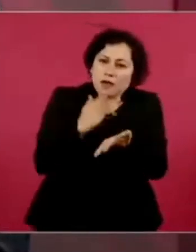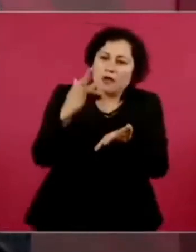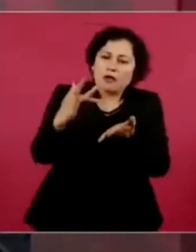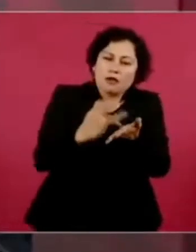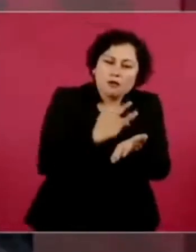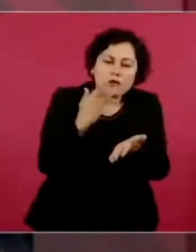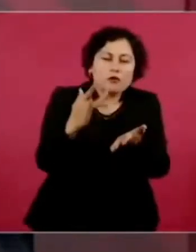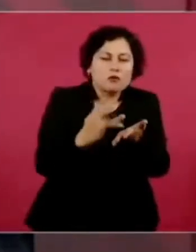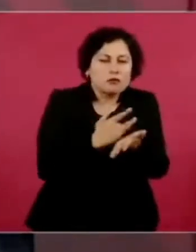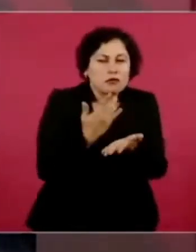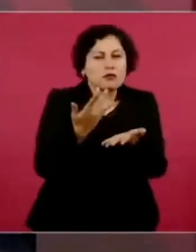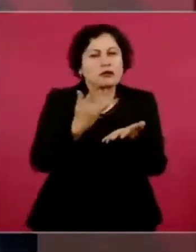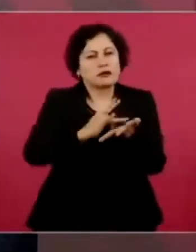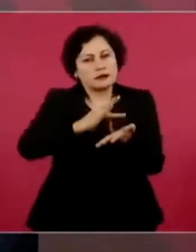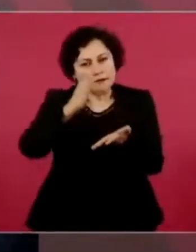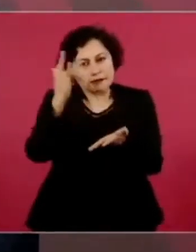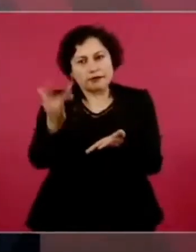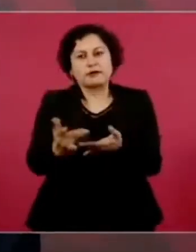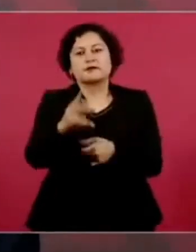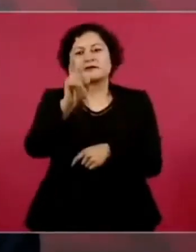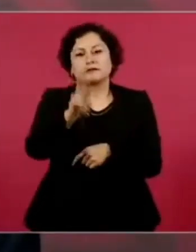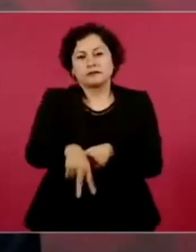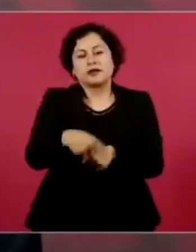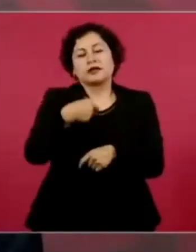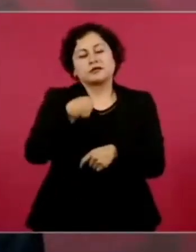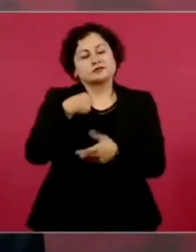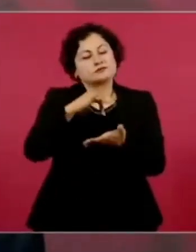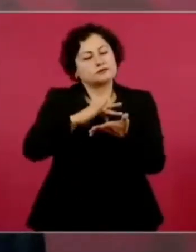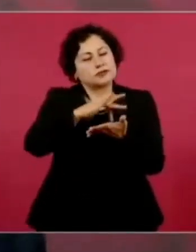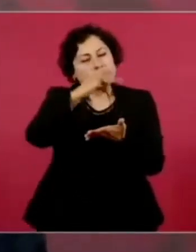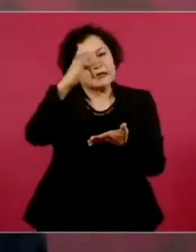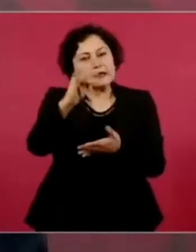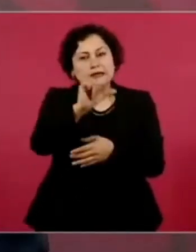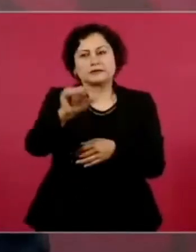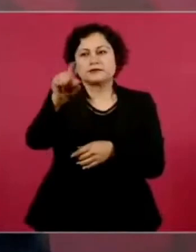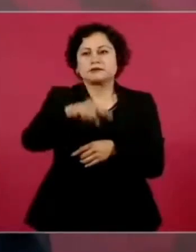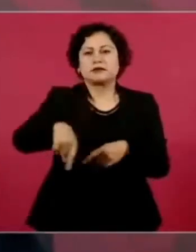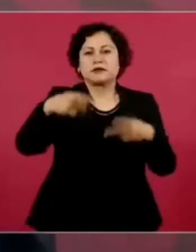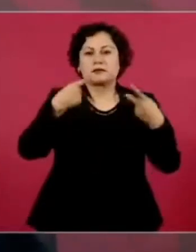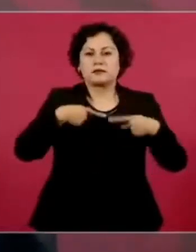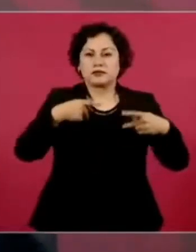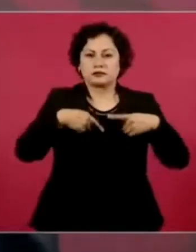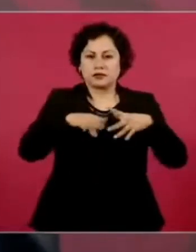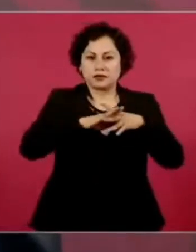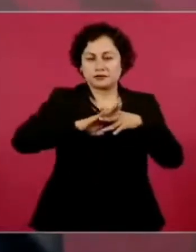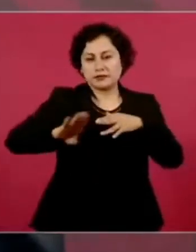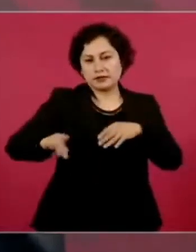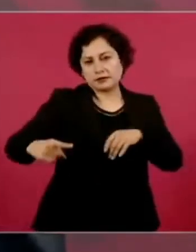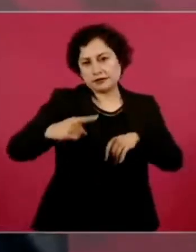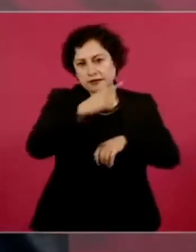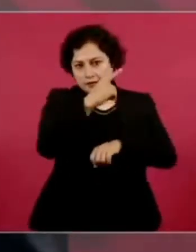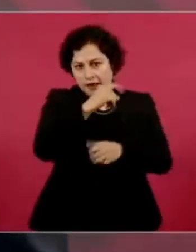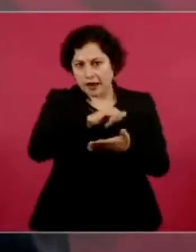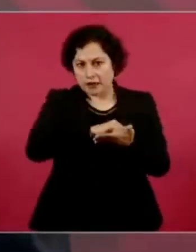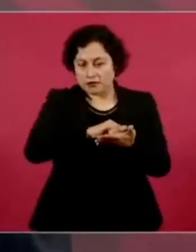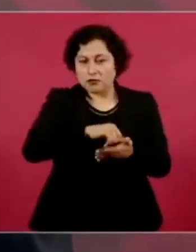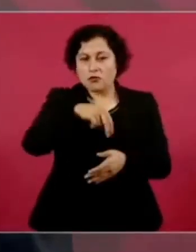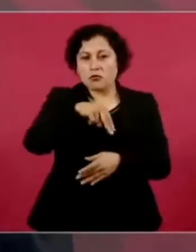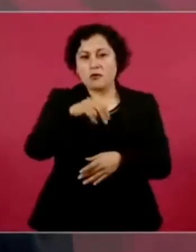Le agradezco a nuestros paisanos migrantes de Nueva York su